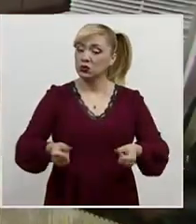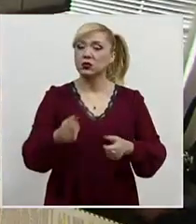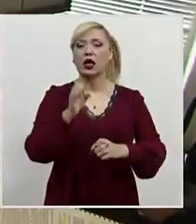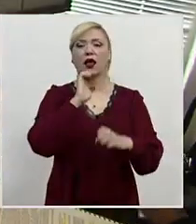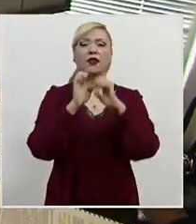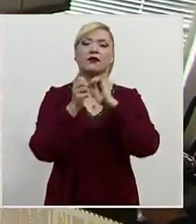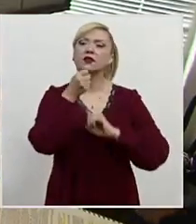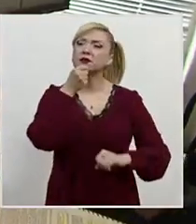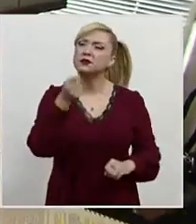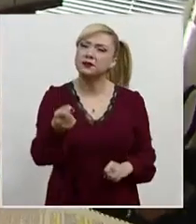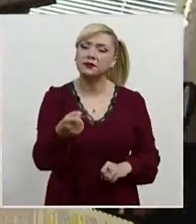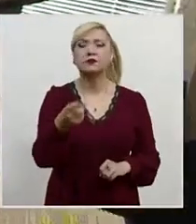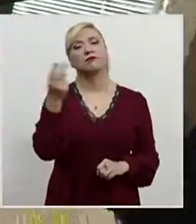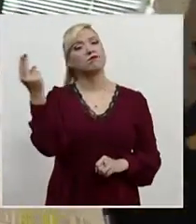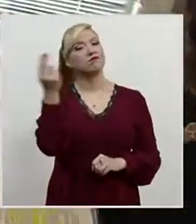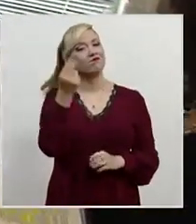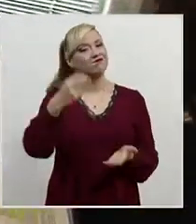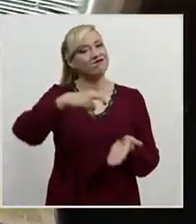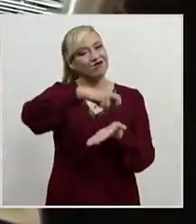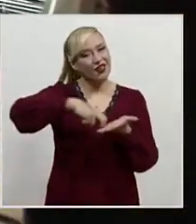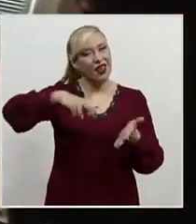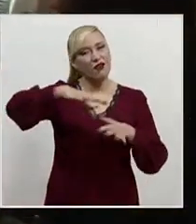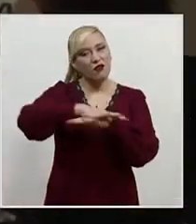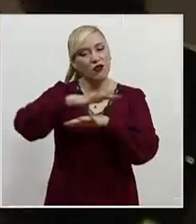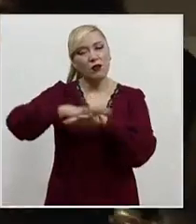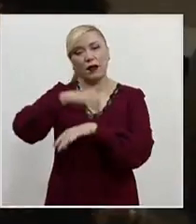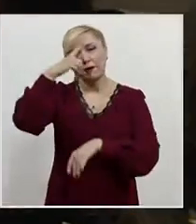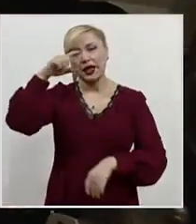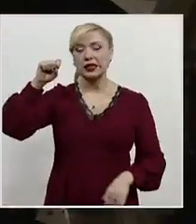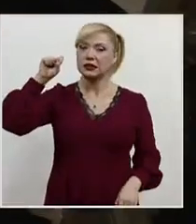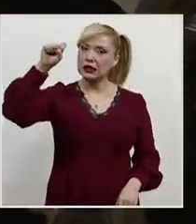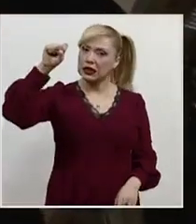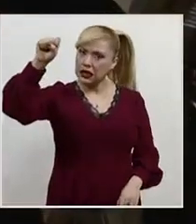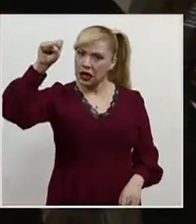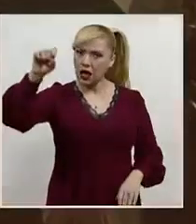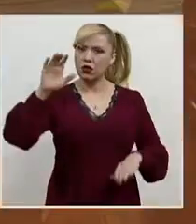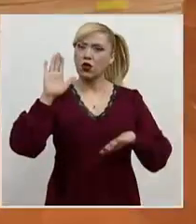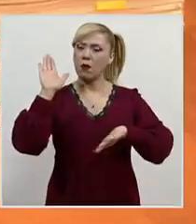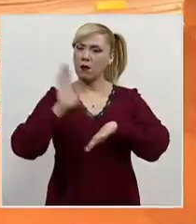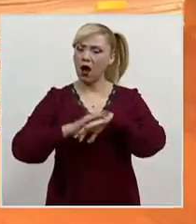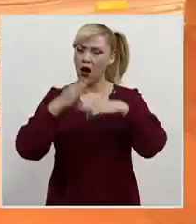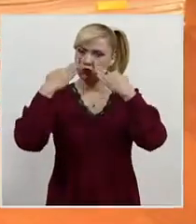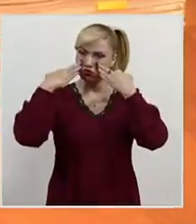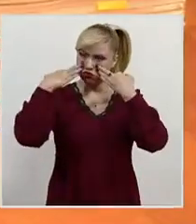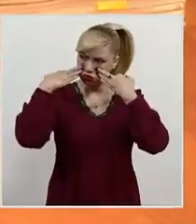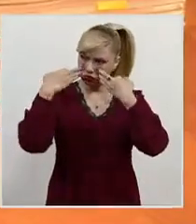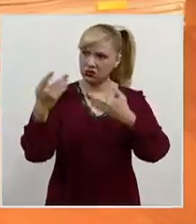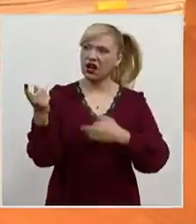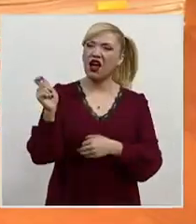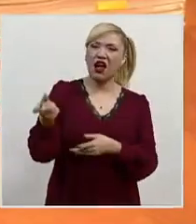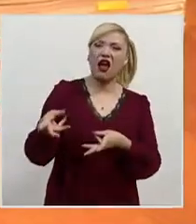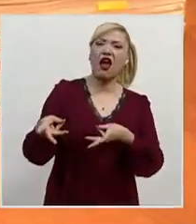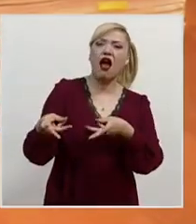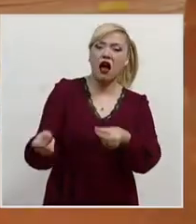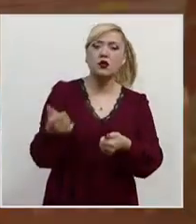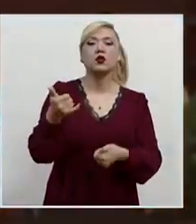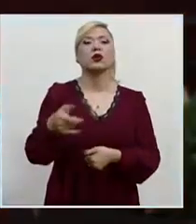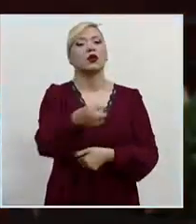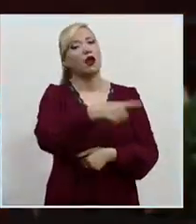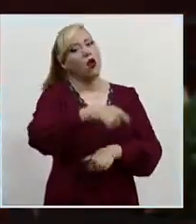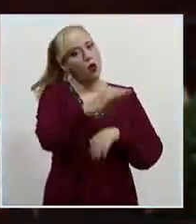la necesidad de reformas para transparentar los sindicatos y mayores atribuciones al tribunal para el cumplimiento de los laudos